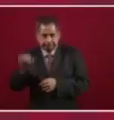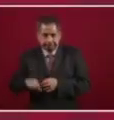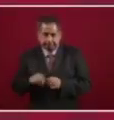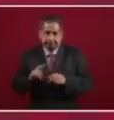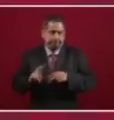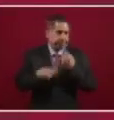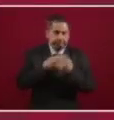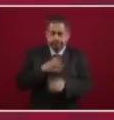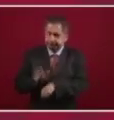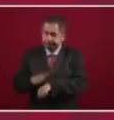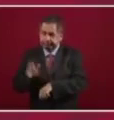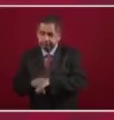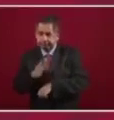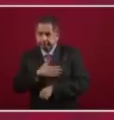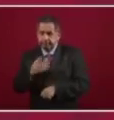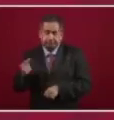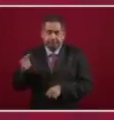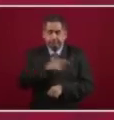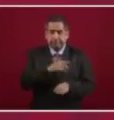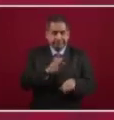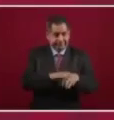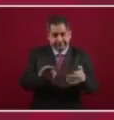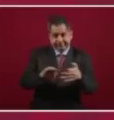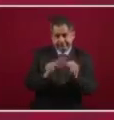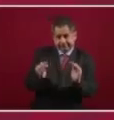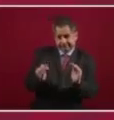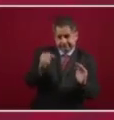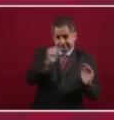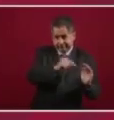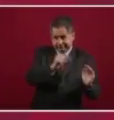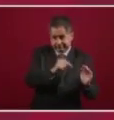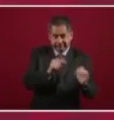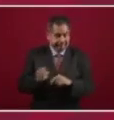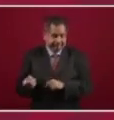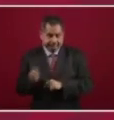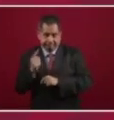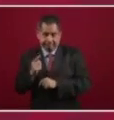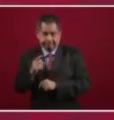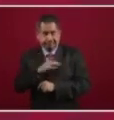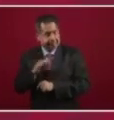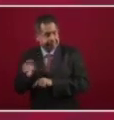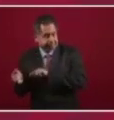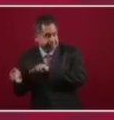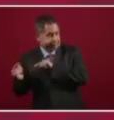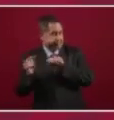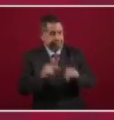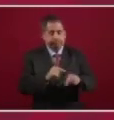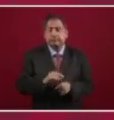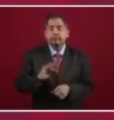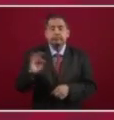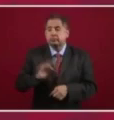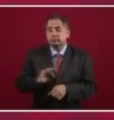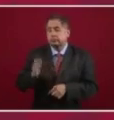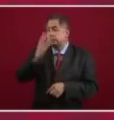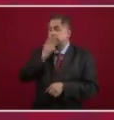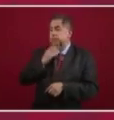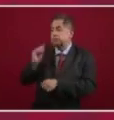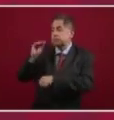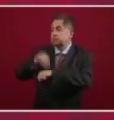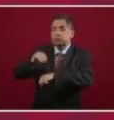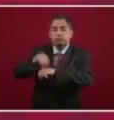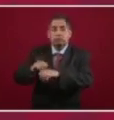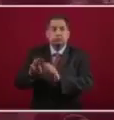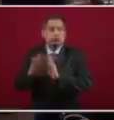al personal más cercanamente desplegado. Si no tuviésemos ese